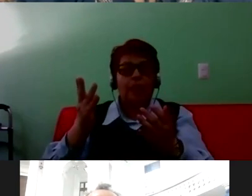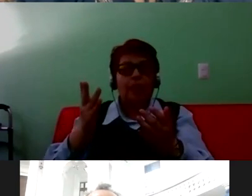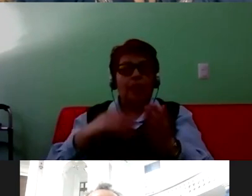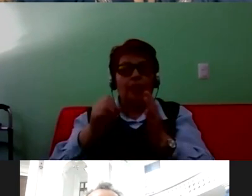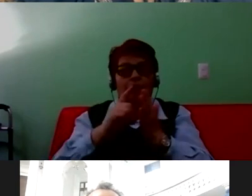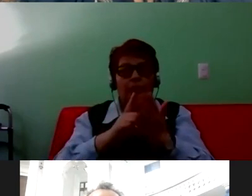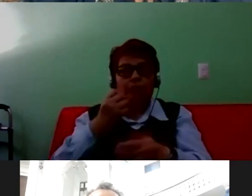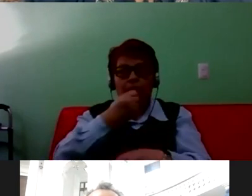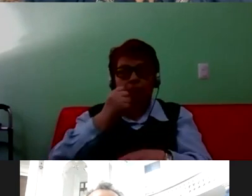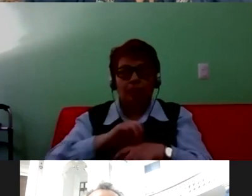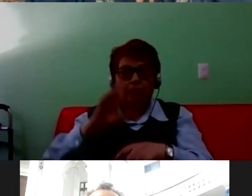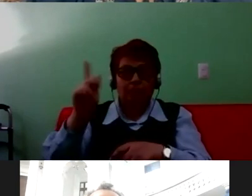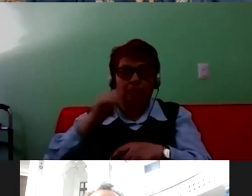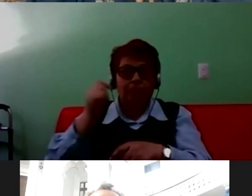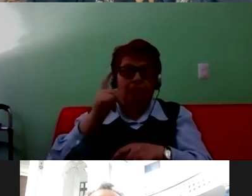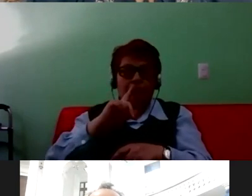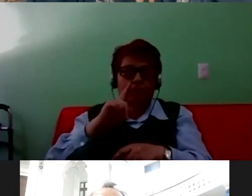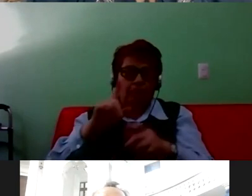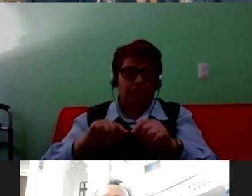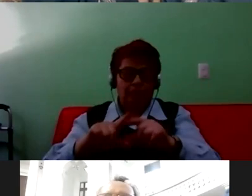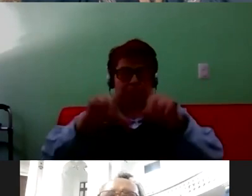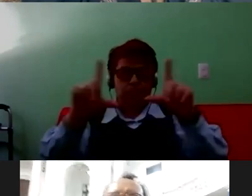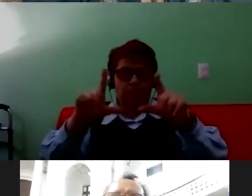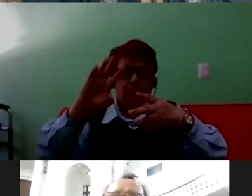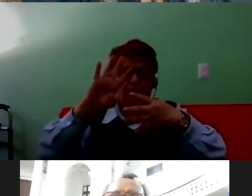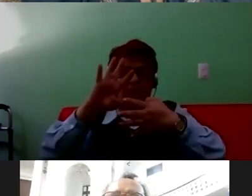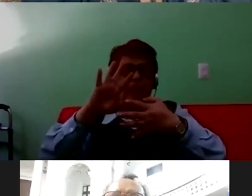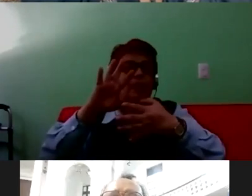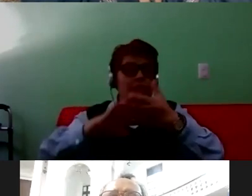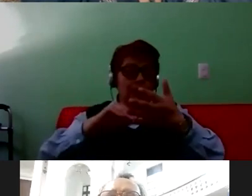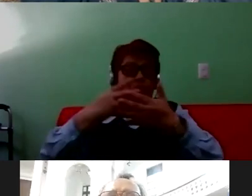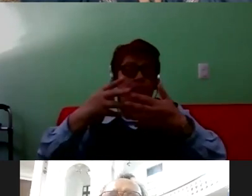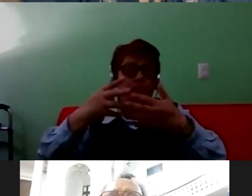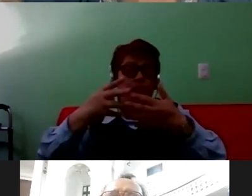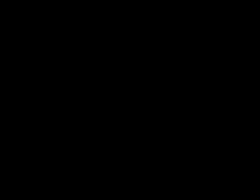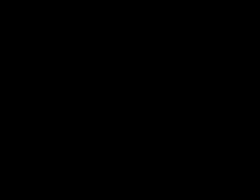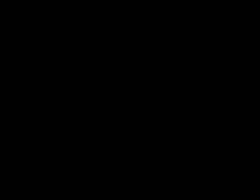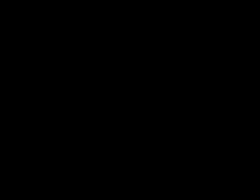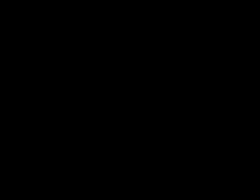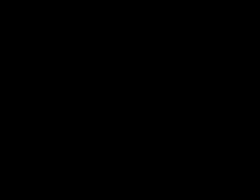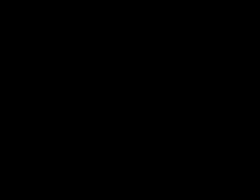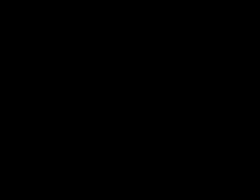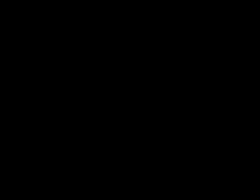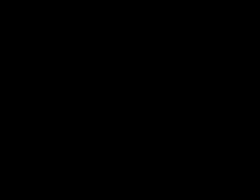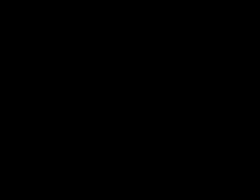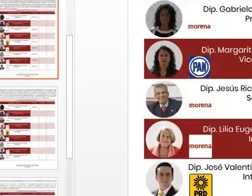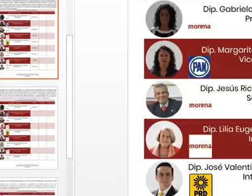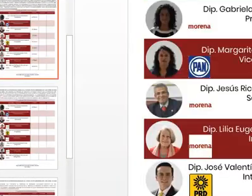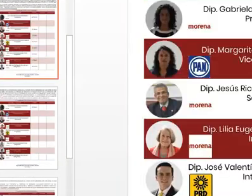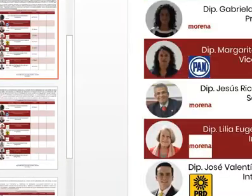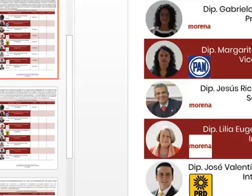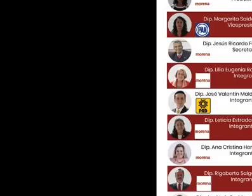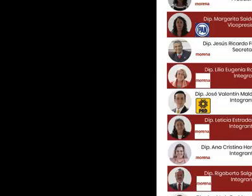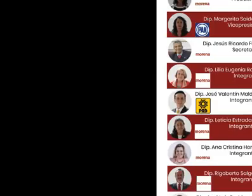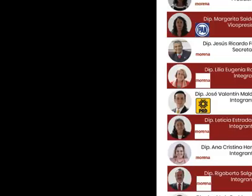solicito al secretario técnico de la comisión transmita a la pantalla el resultado de la votación para corroborar la votación emitida, por favor.